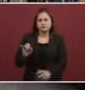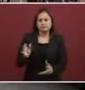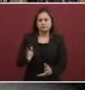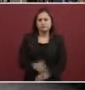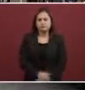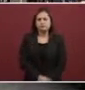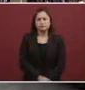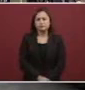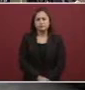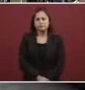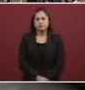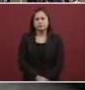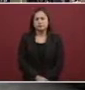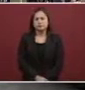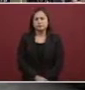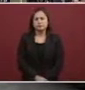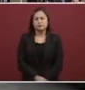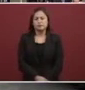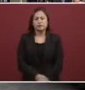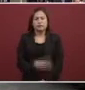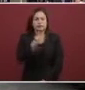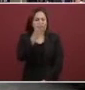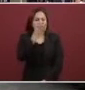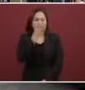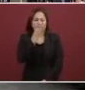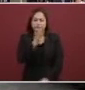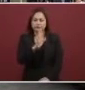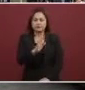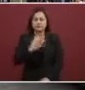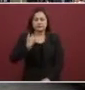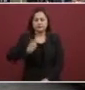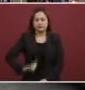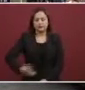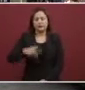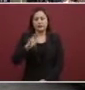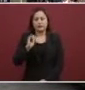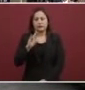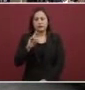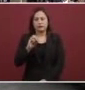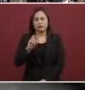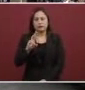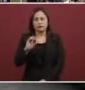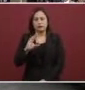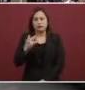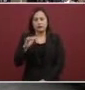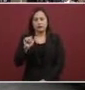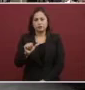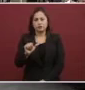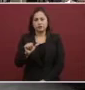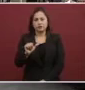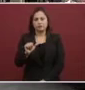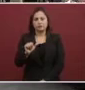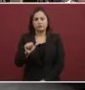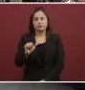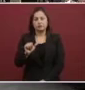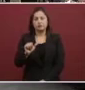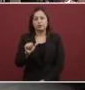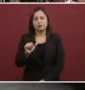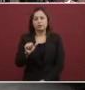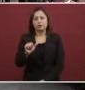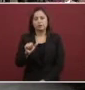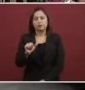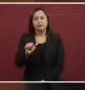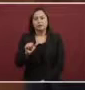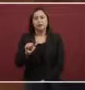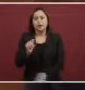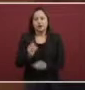Tres minutos rápidamente. Adelante. Para no abusar de su tiempo. Ricardo Rocha, todavía, bueno, hasta esta hora creo, todavía